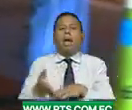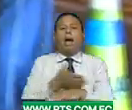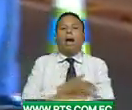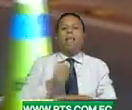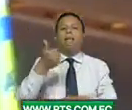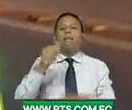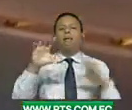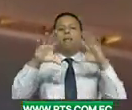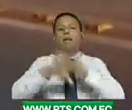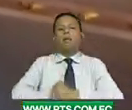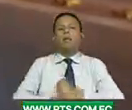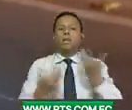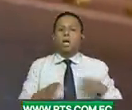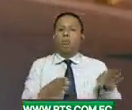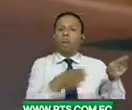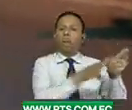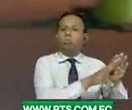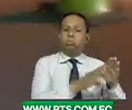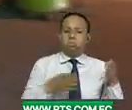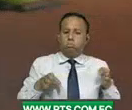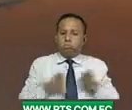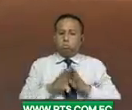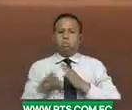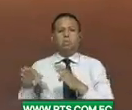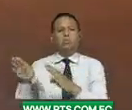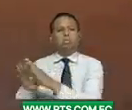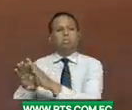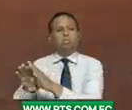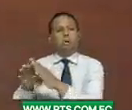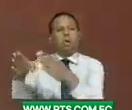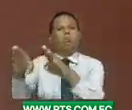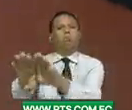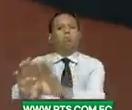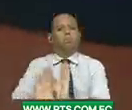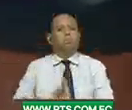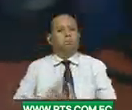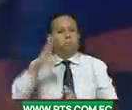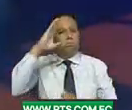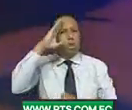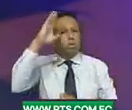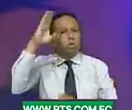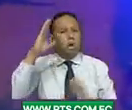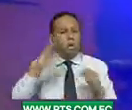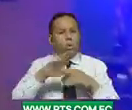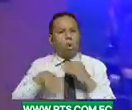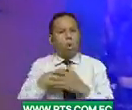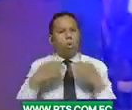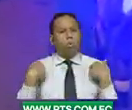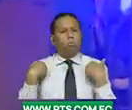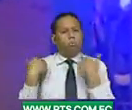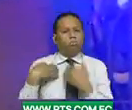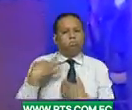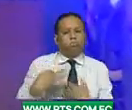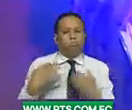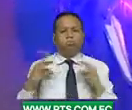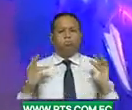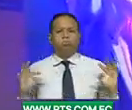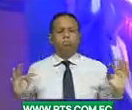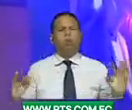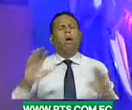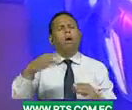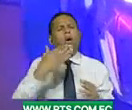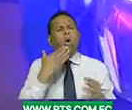personal, en patrullero, están todos dispuestos. Ok, sí. Entonces el túnel entiendo